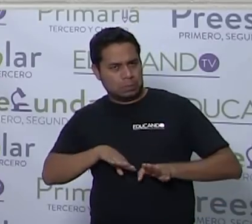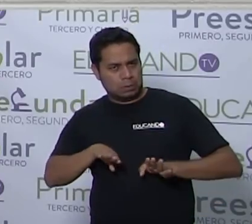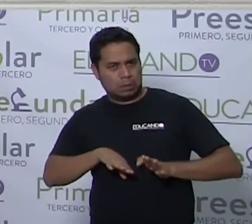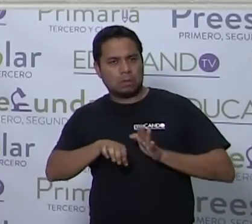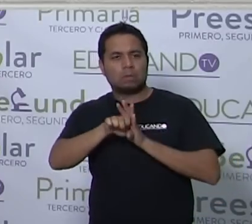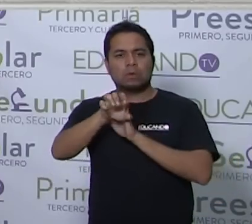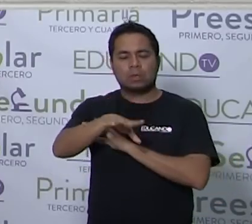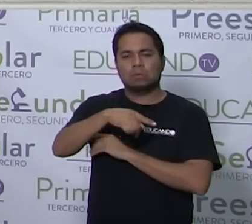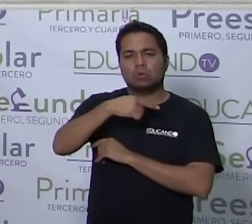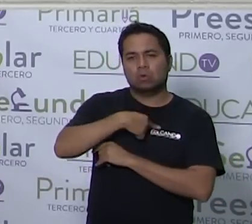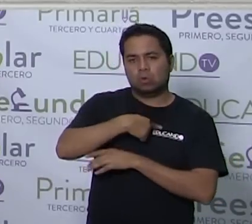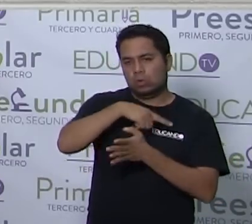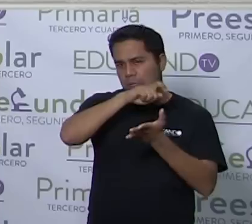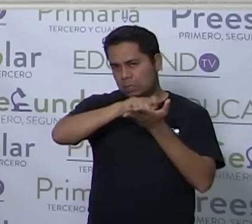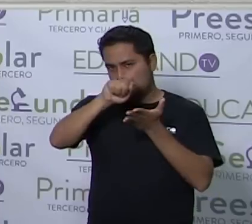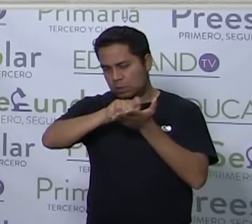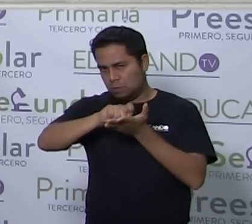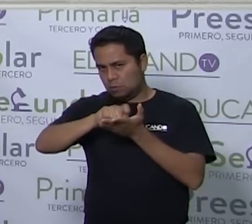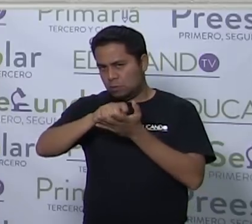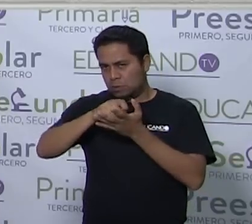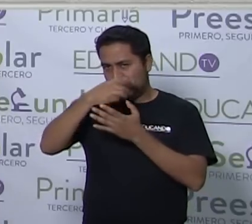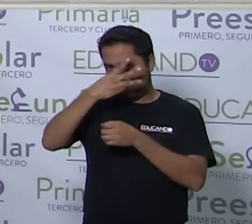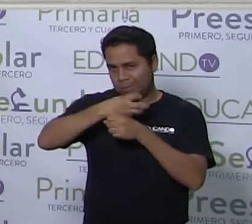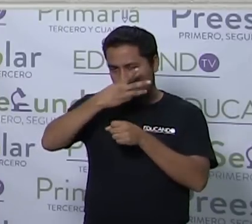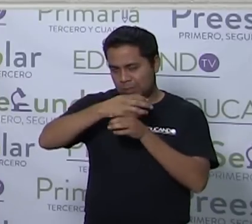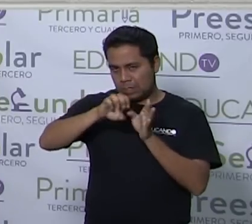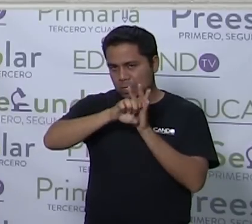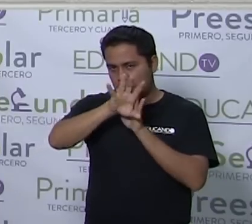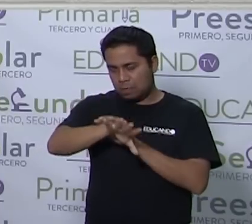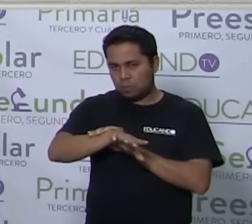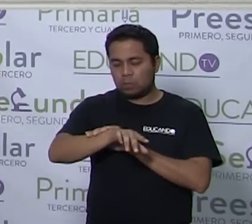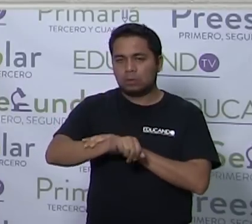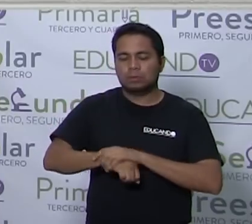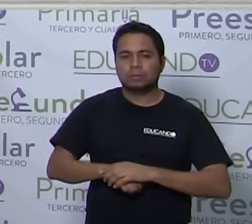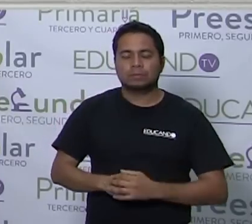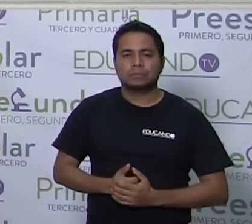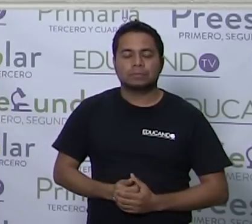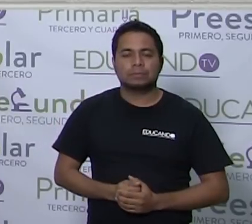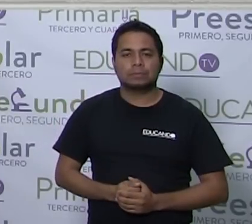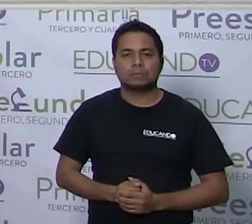acá, este es el tercer ejemplo. Una noche